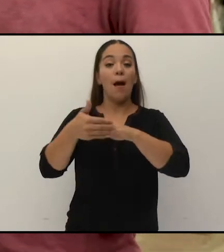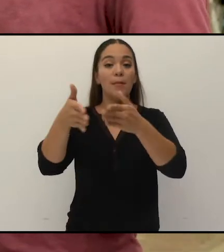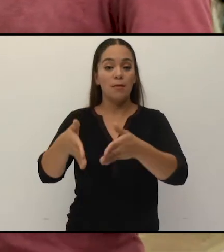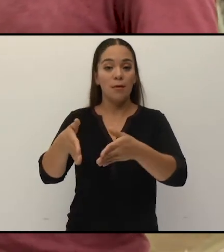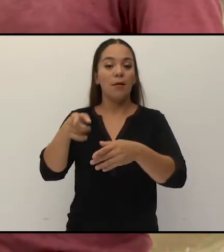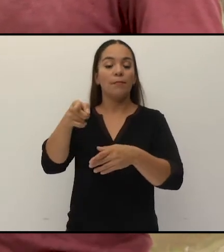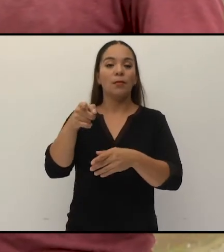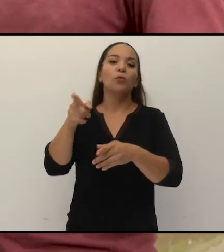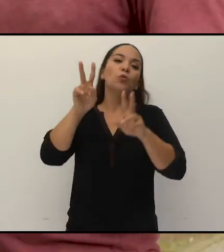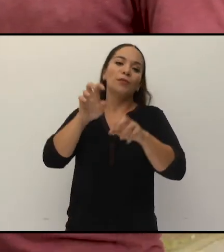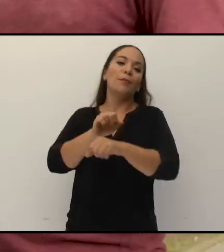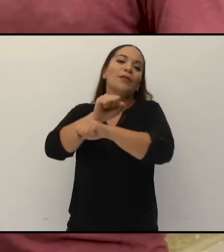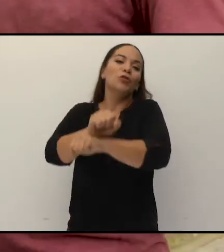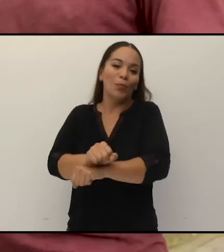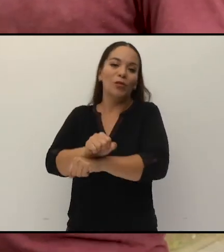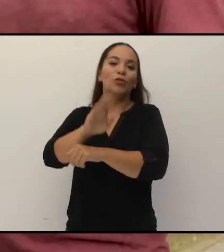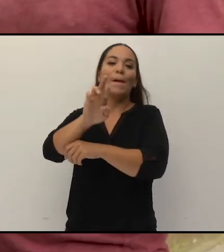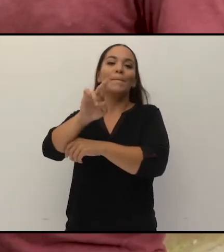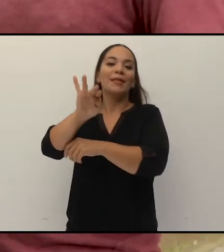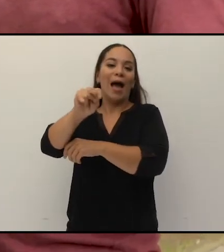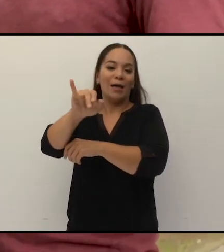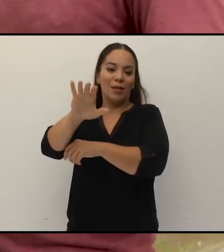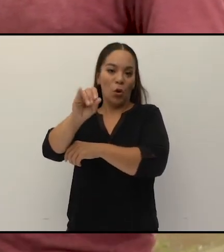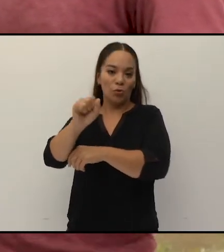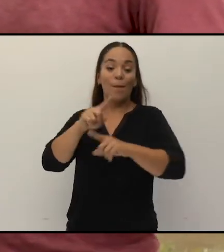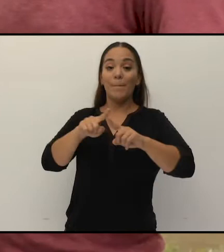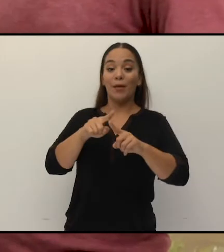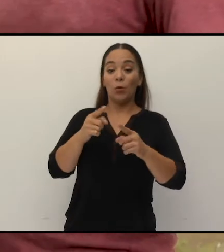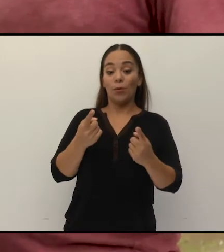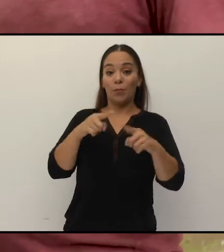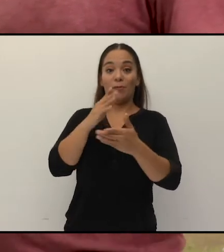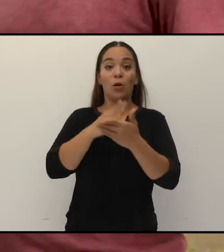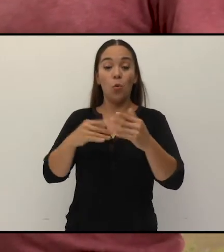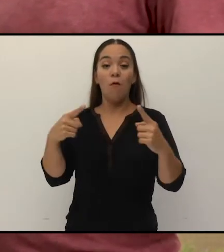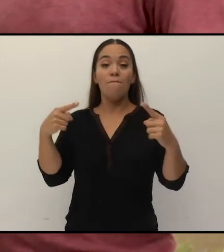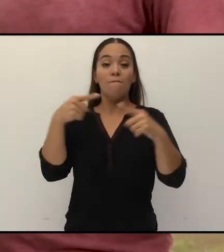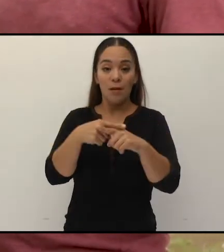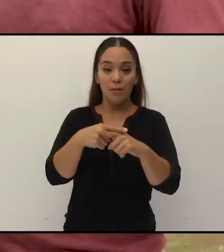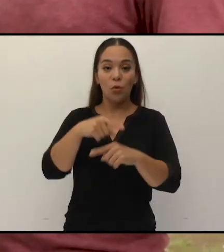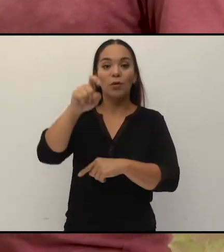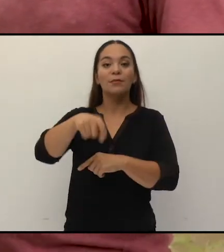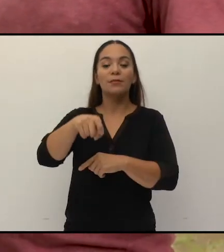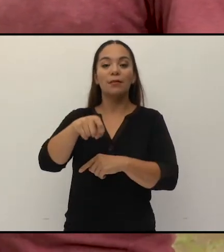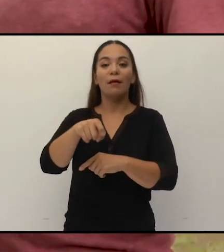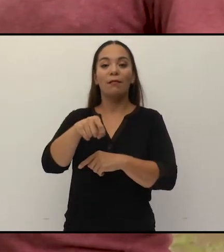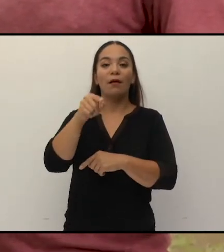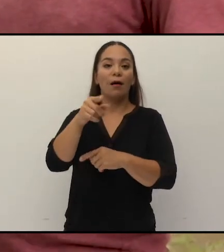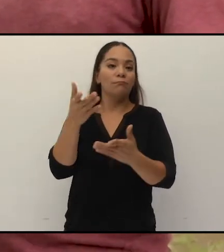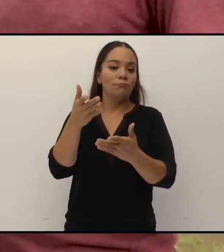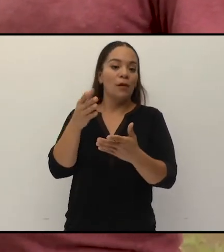jamaiquina era que eran súbditos británicos. Pero cuando surgía algún conflicto que